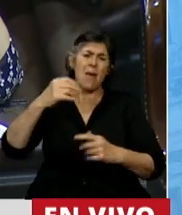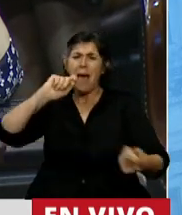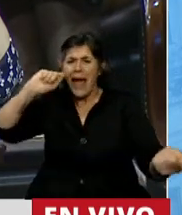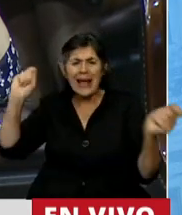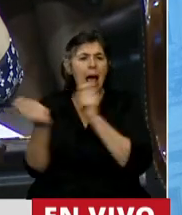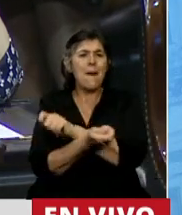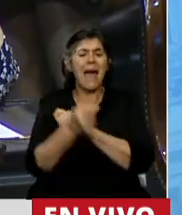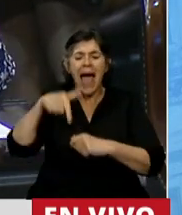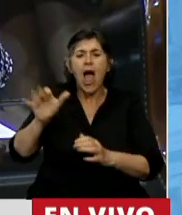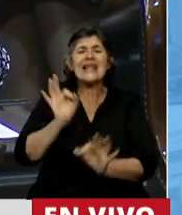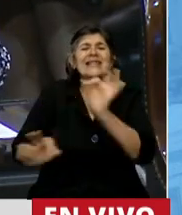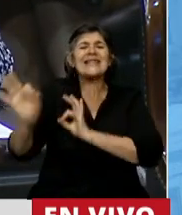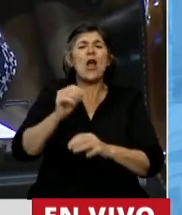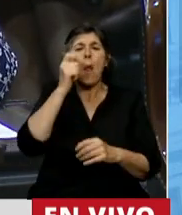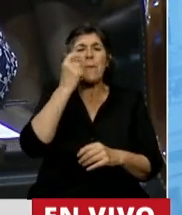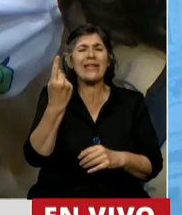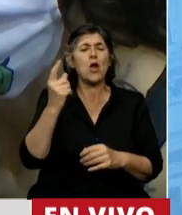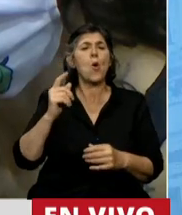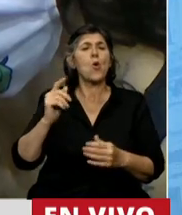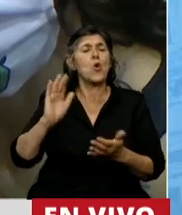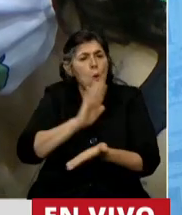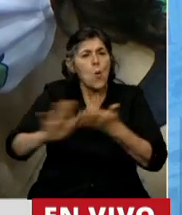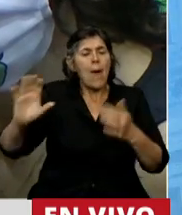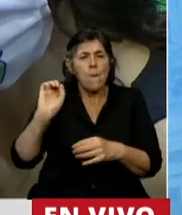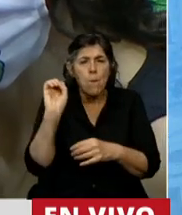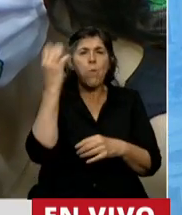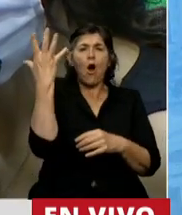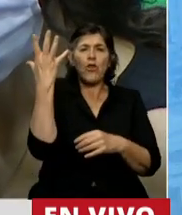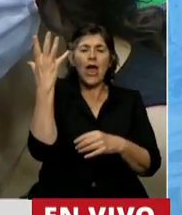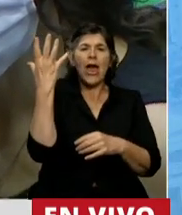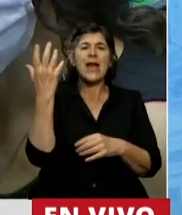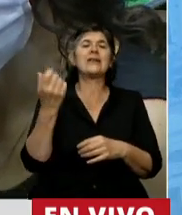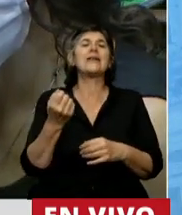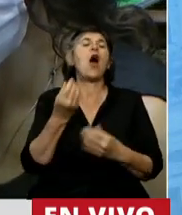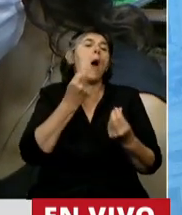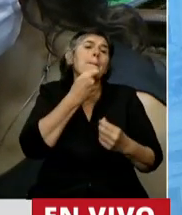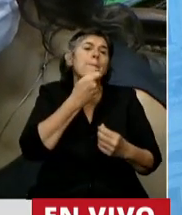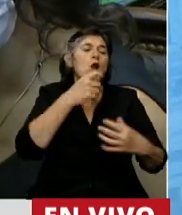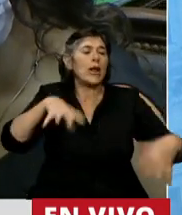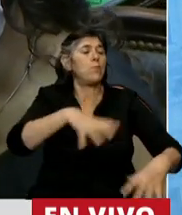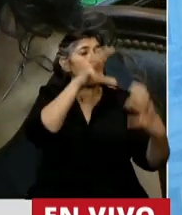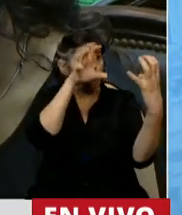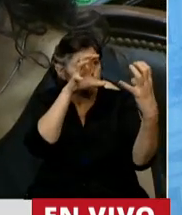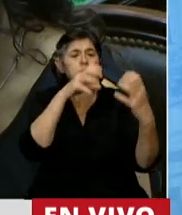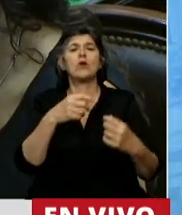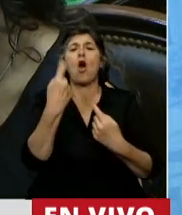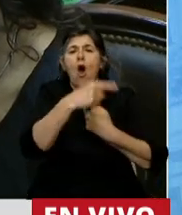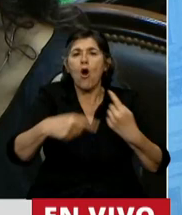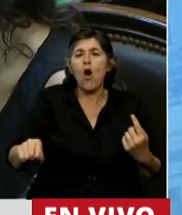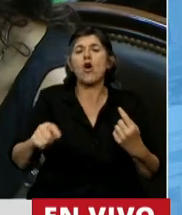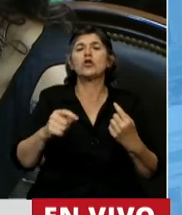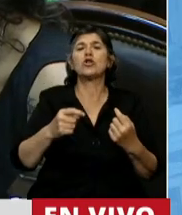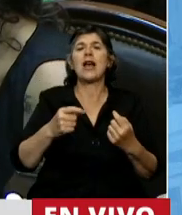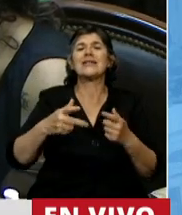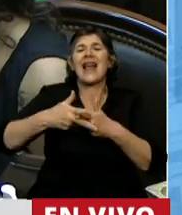primaria del siglo XXI con la incorporación de la teleasistencia y de la digitalización de